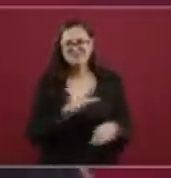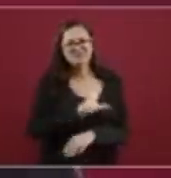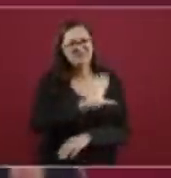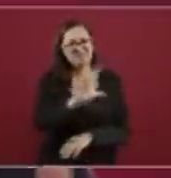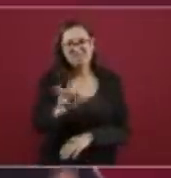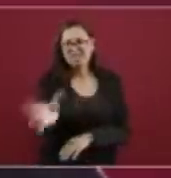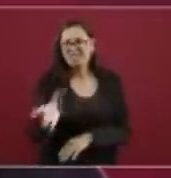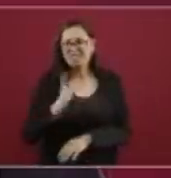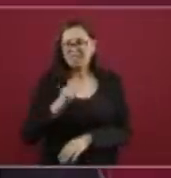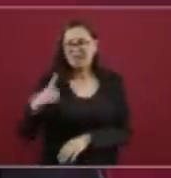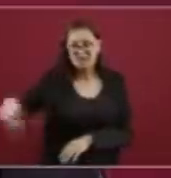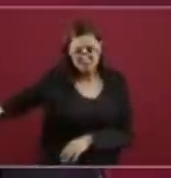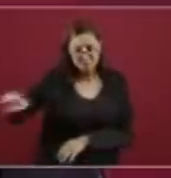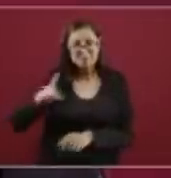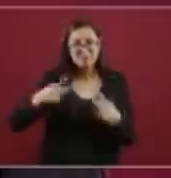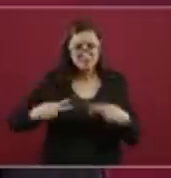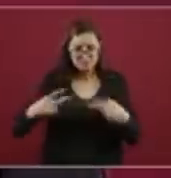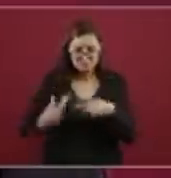Eso es lo que me plantean.